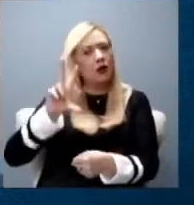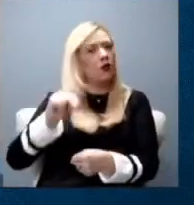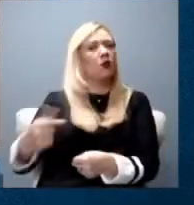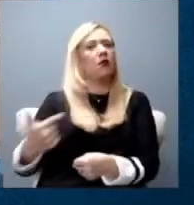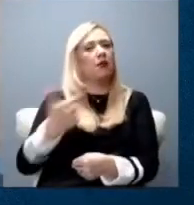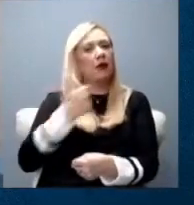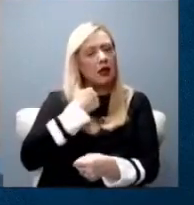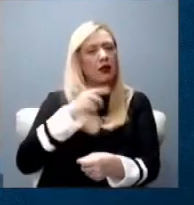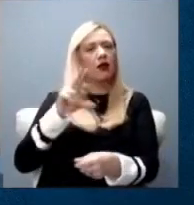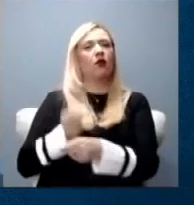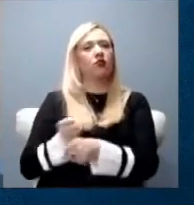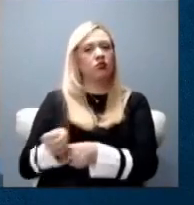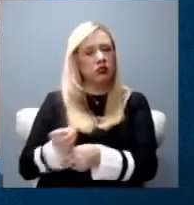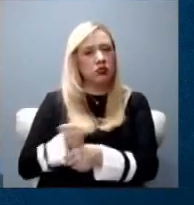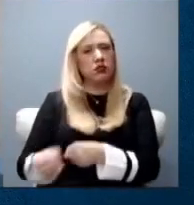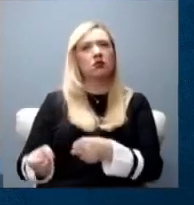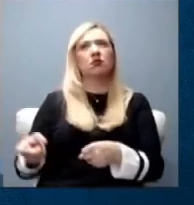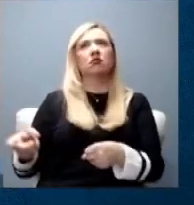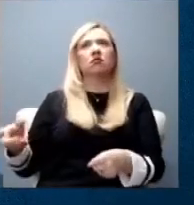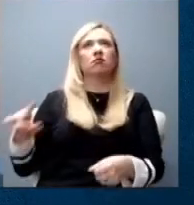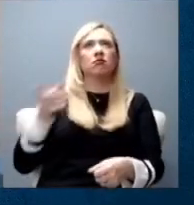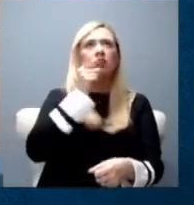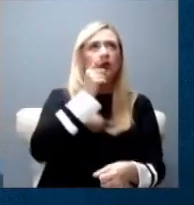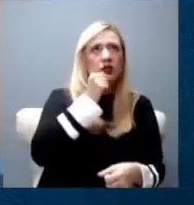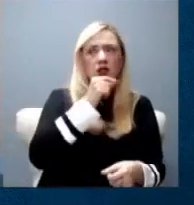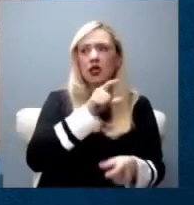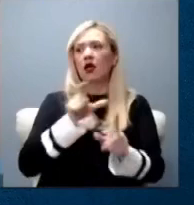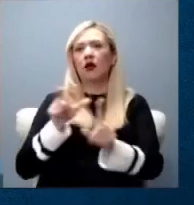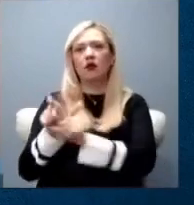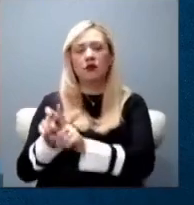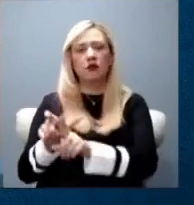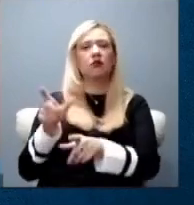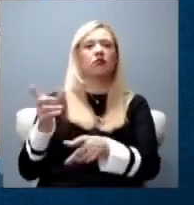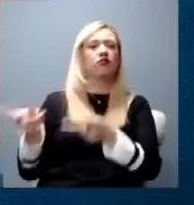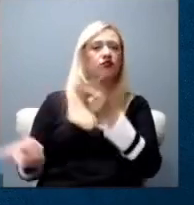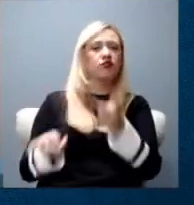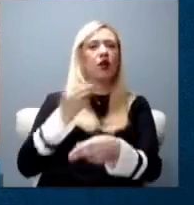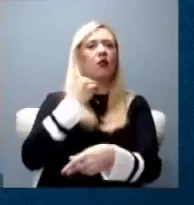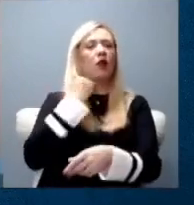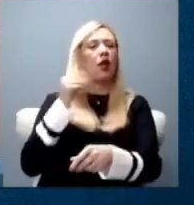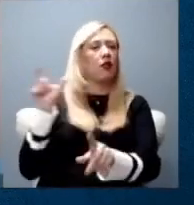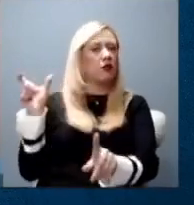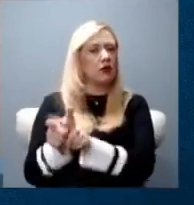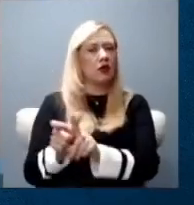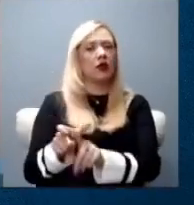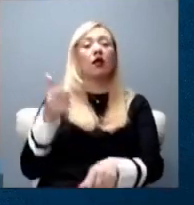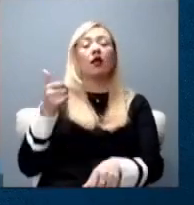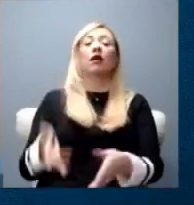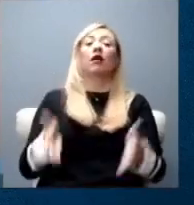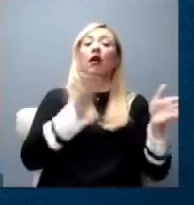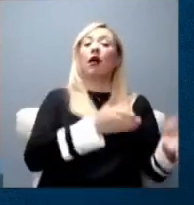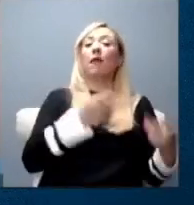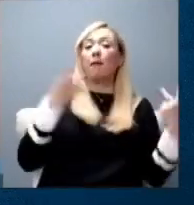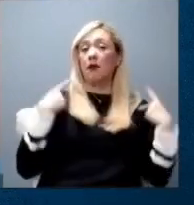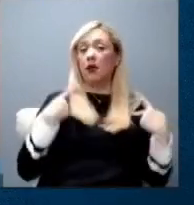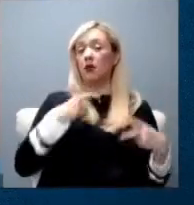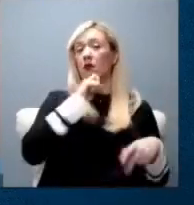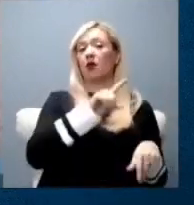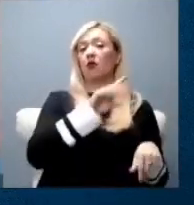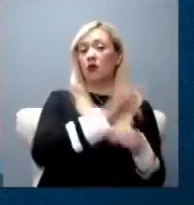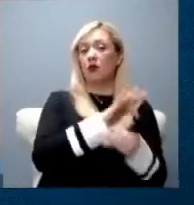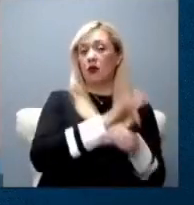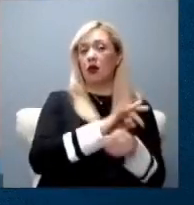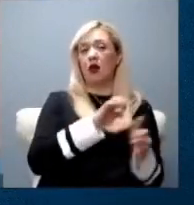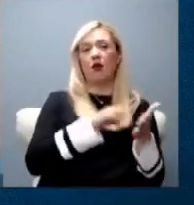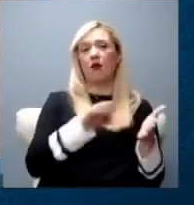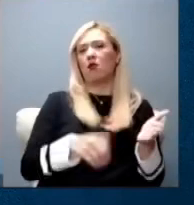tiene que dar acceso a garantías judiciales, por dar un ejemplo, pero también protege a las personas que no están directamente involucradas en el conflicto, ¿verdad? Esas